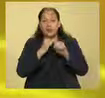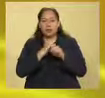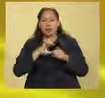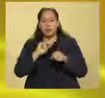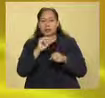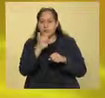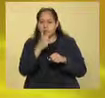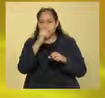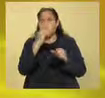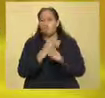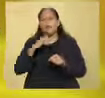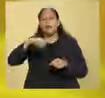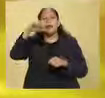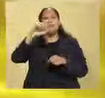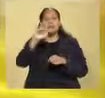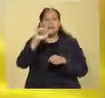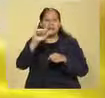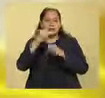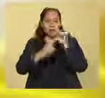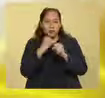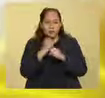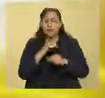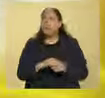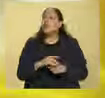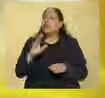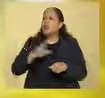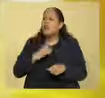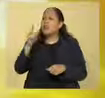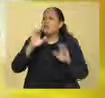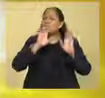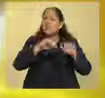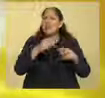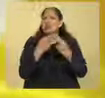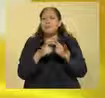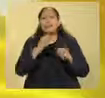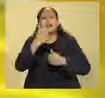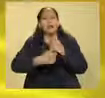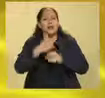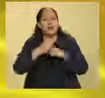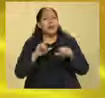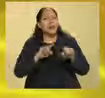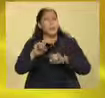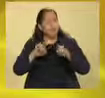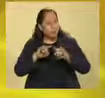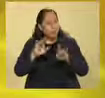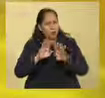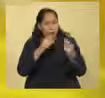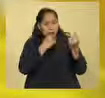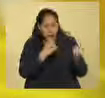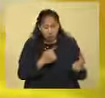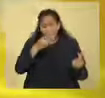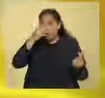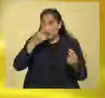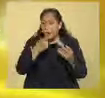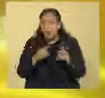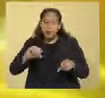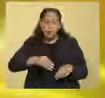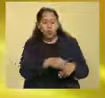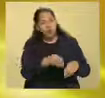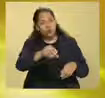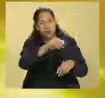obviamente tengo 26 años porque tú inicio justamente en las carreras empresas te desde desde niño seguramente con los carritos